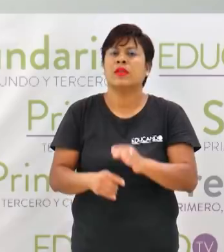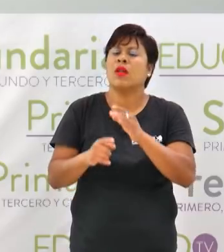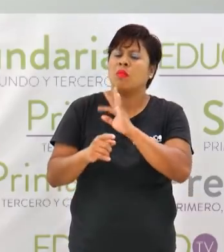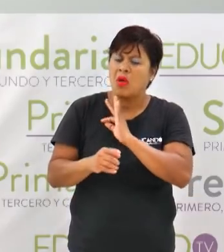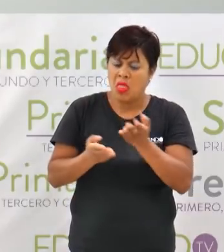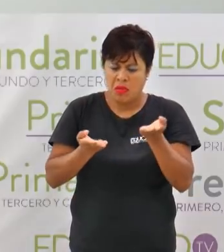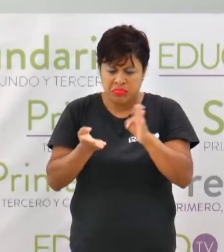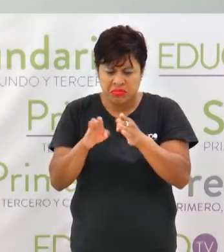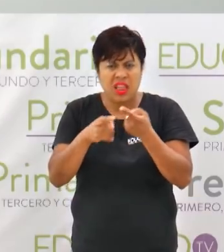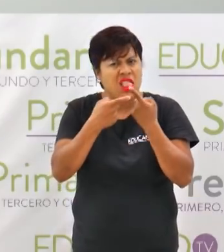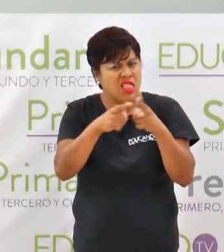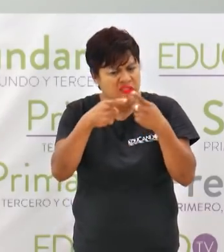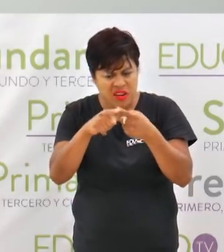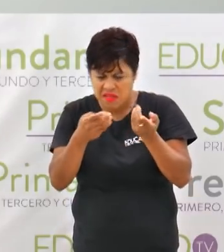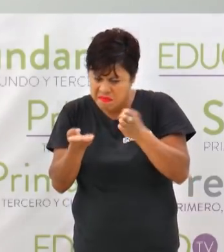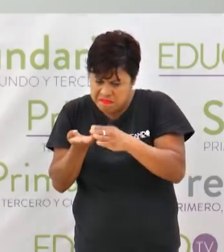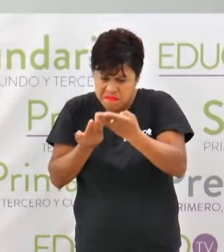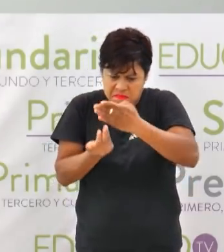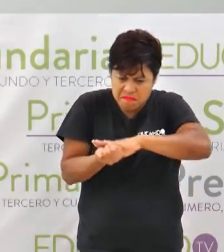diversas